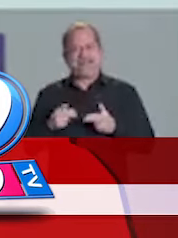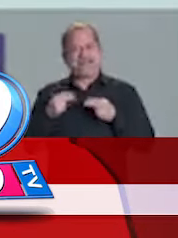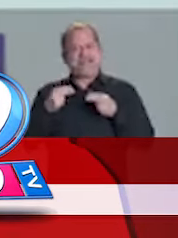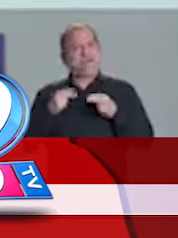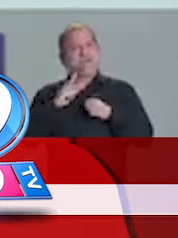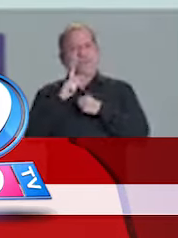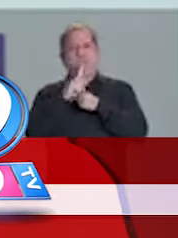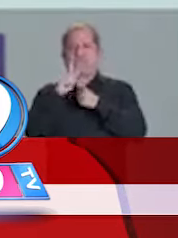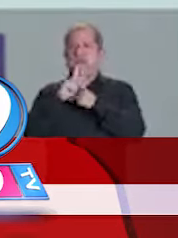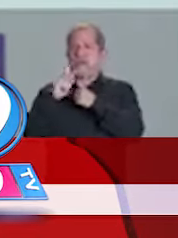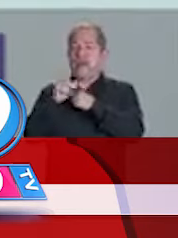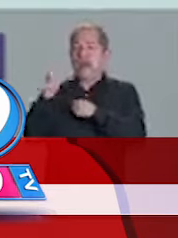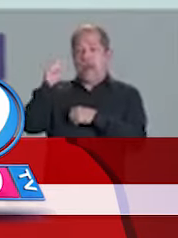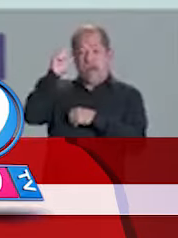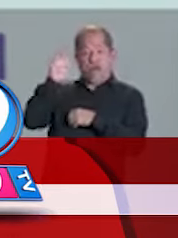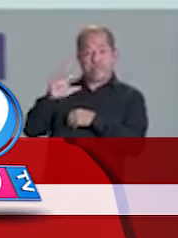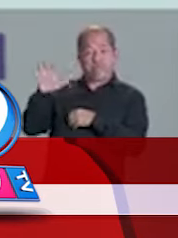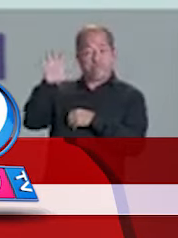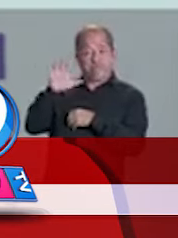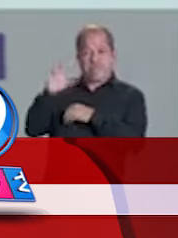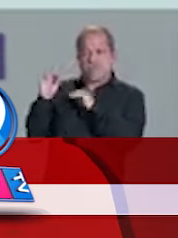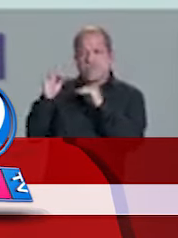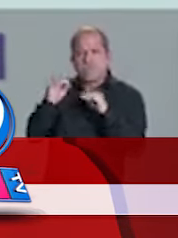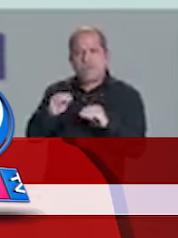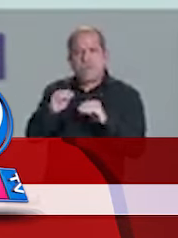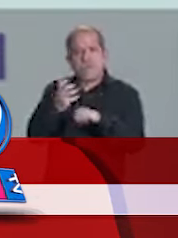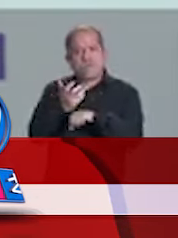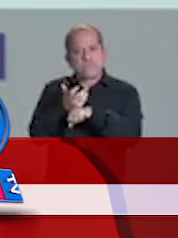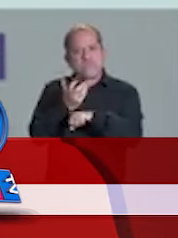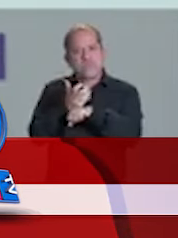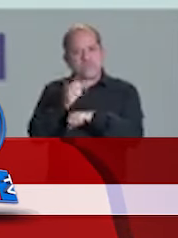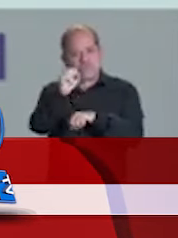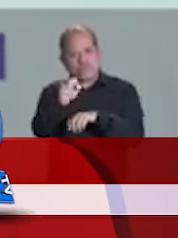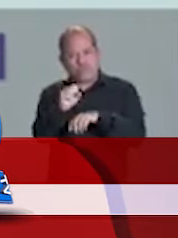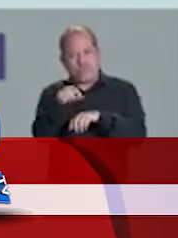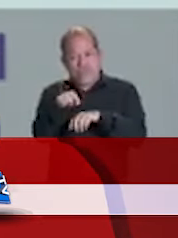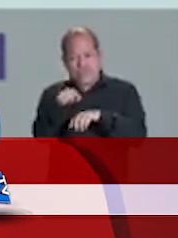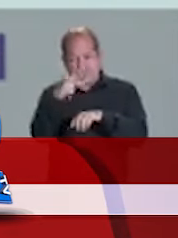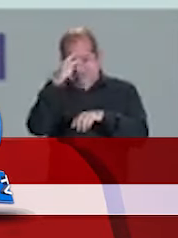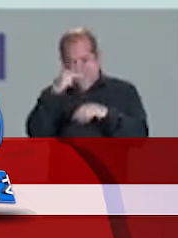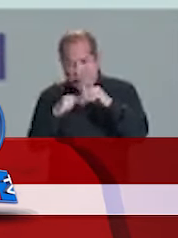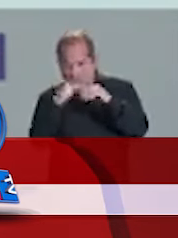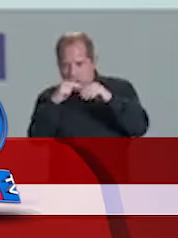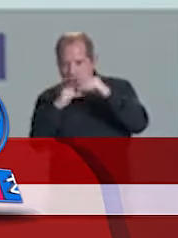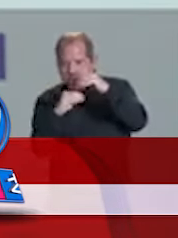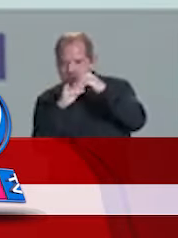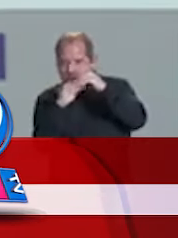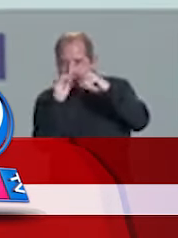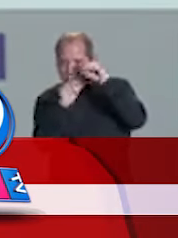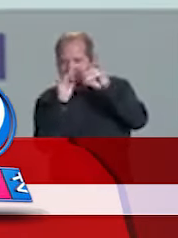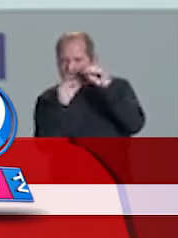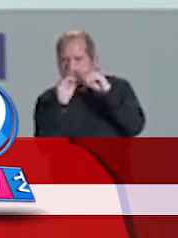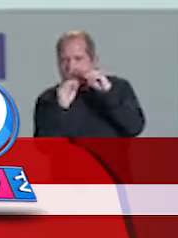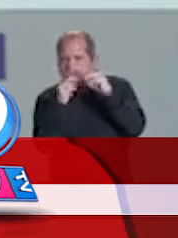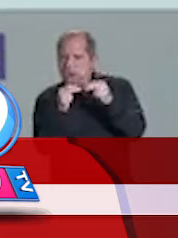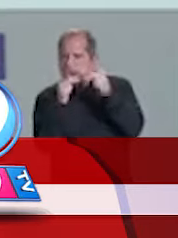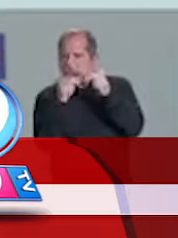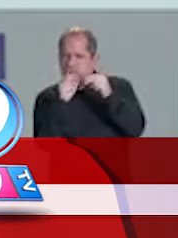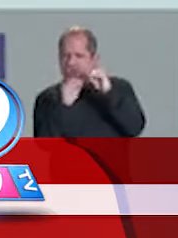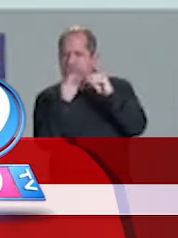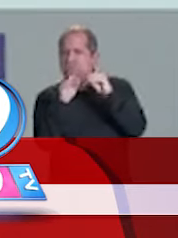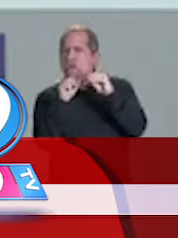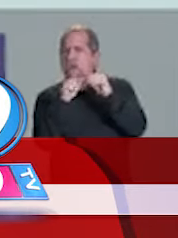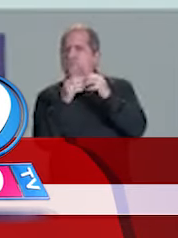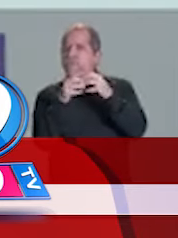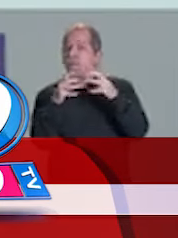Asia a el sur de los Estados Unidos y el norte de México. Todo el país puede aprovechar esa oportunidad si resolvemos cuatro